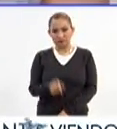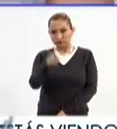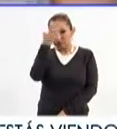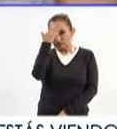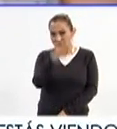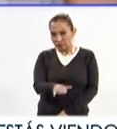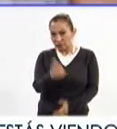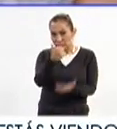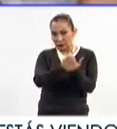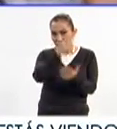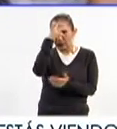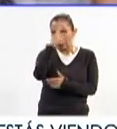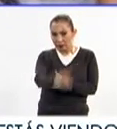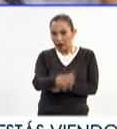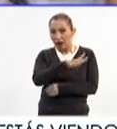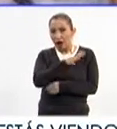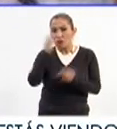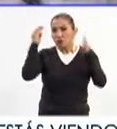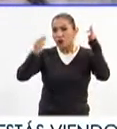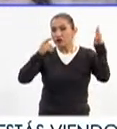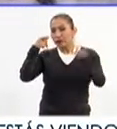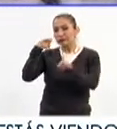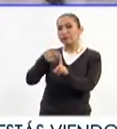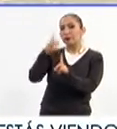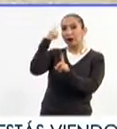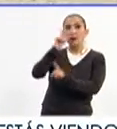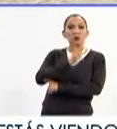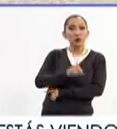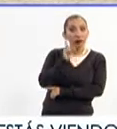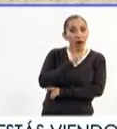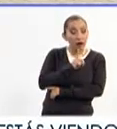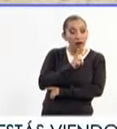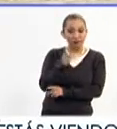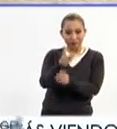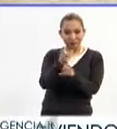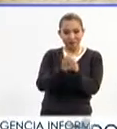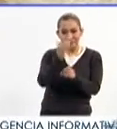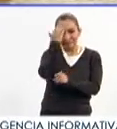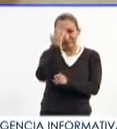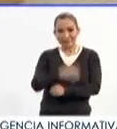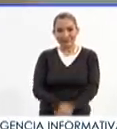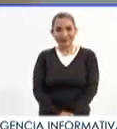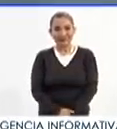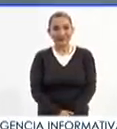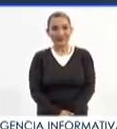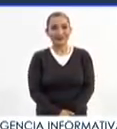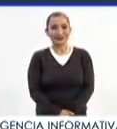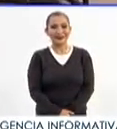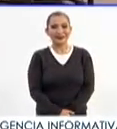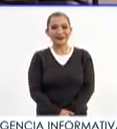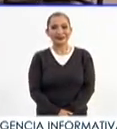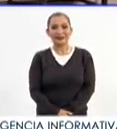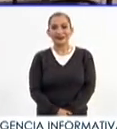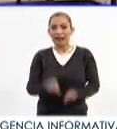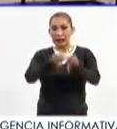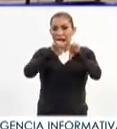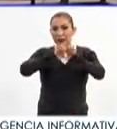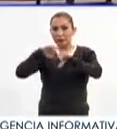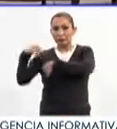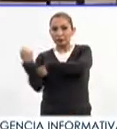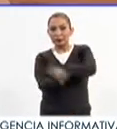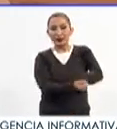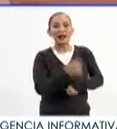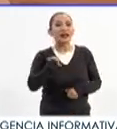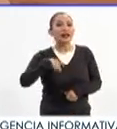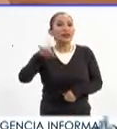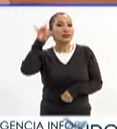¿Sabías que en la Ciudad de México hay un museo dedicado a la mujer? Te invitamos a conocerlo. El equipo de béisbol de los